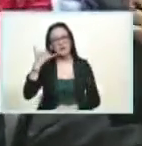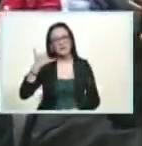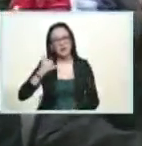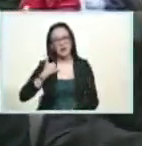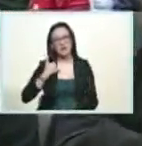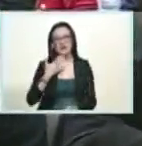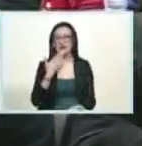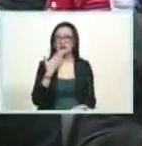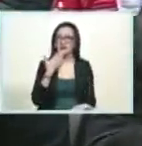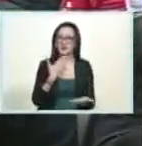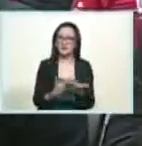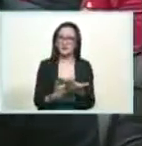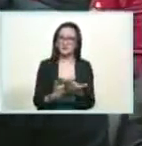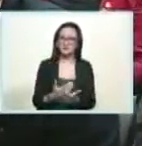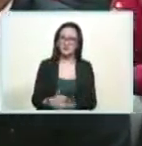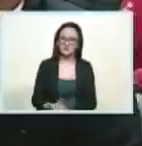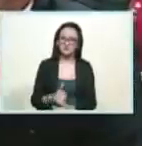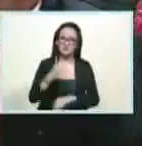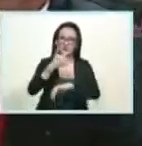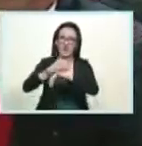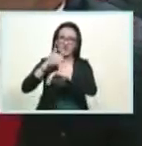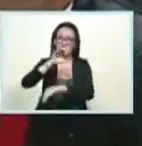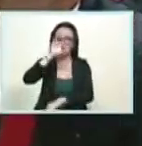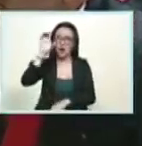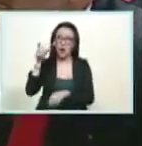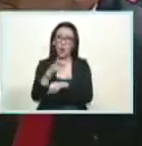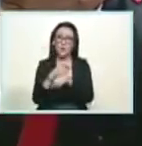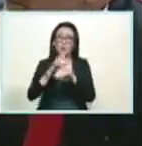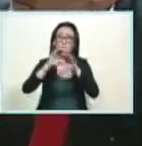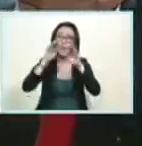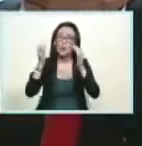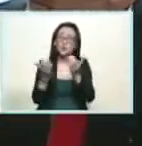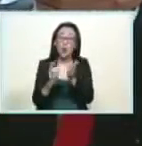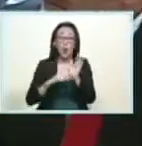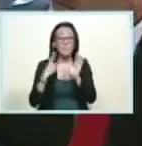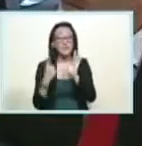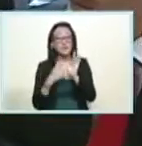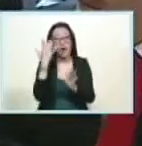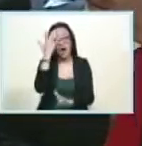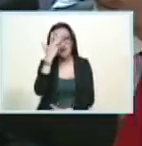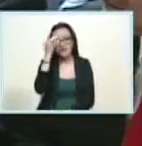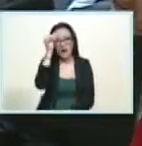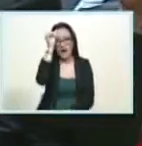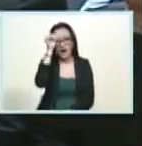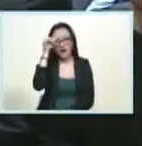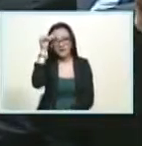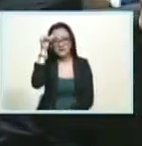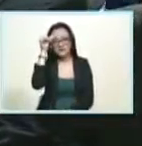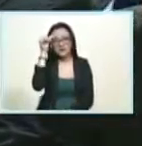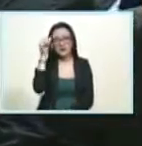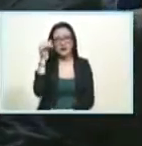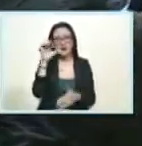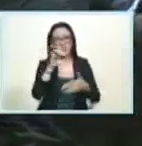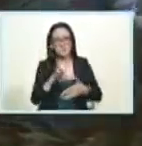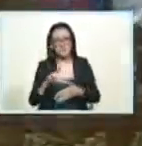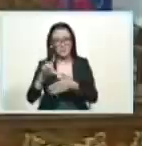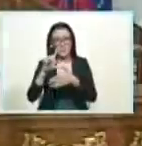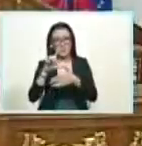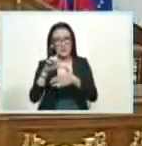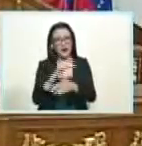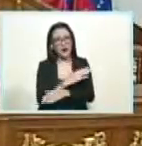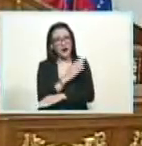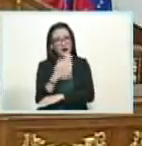que he recibido de jefes de Estado y de gobierno del mundo entero, de África, de Asia, de América Latina, del Caribe